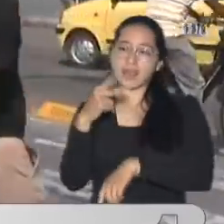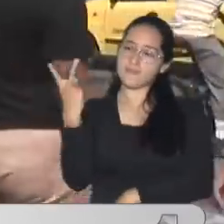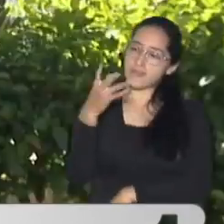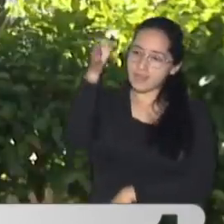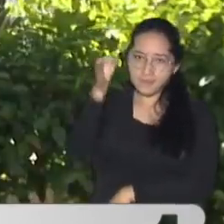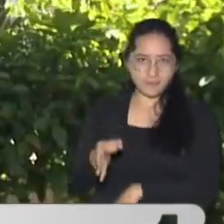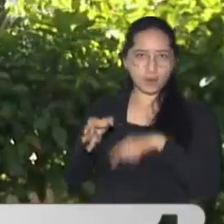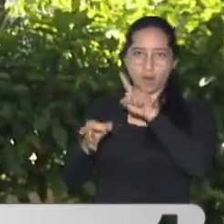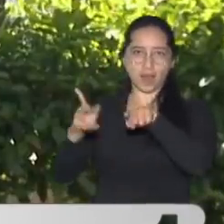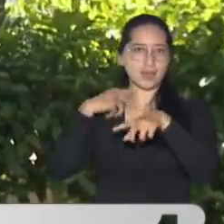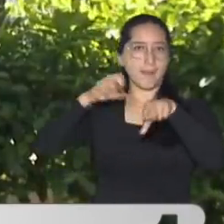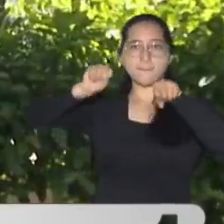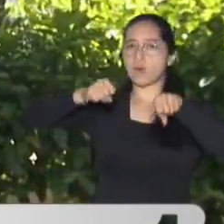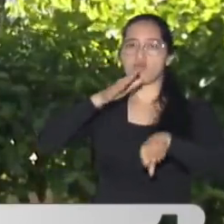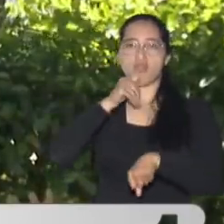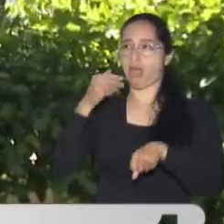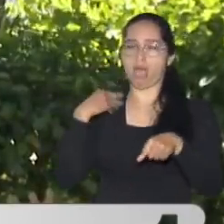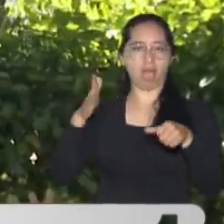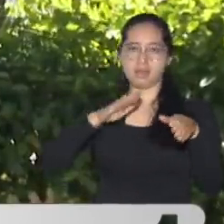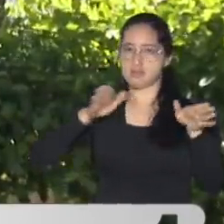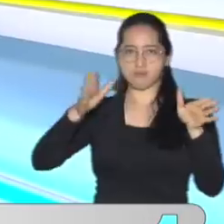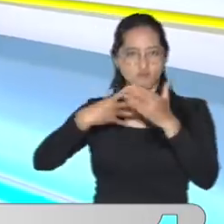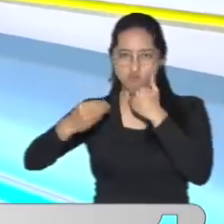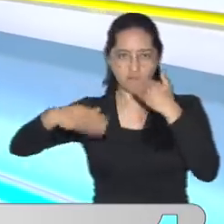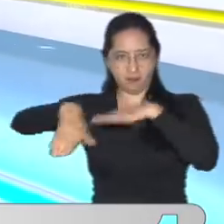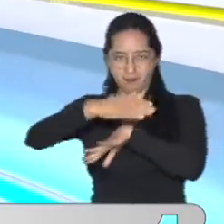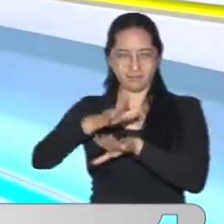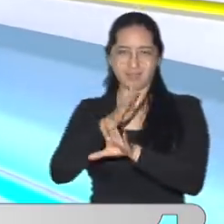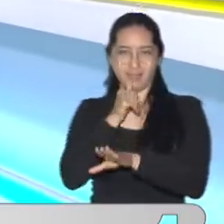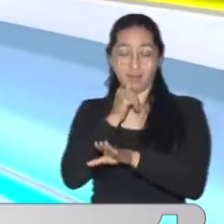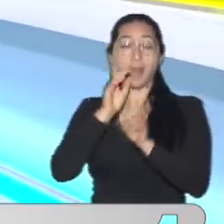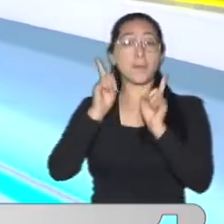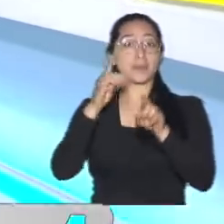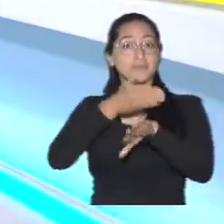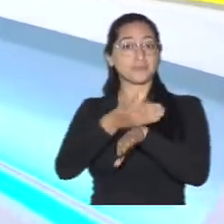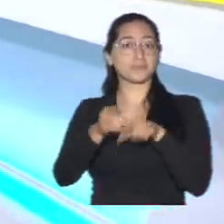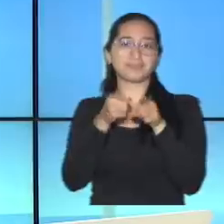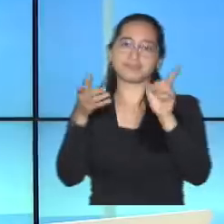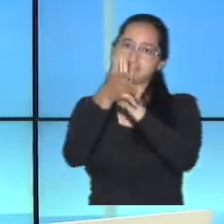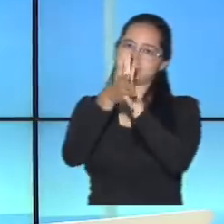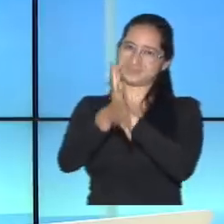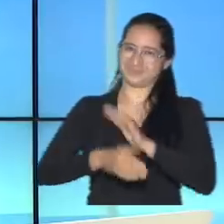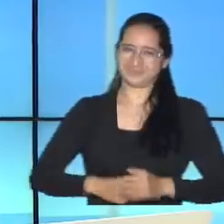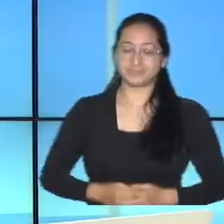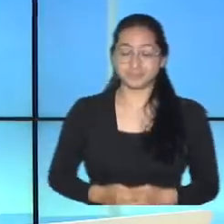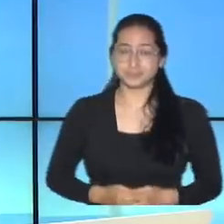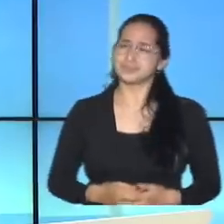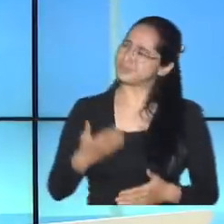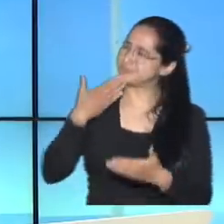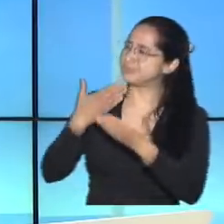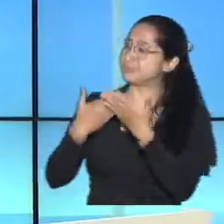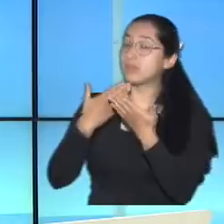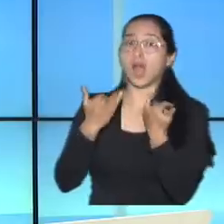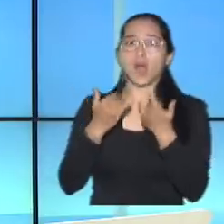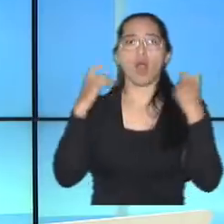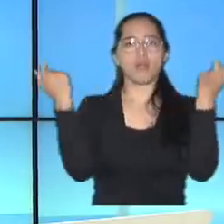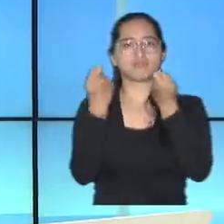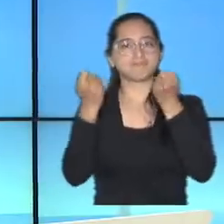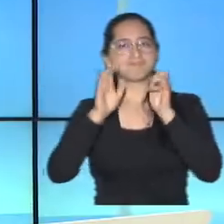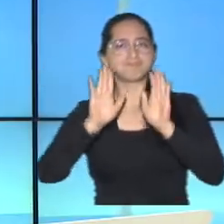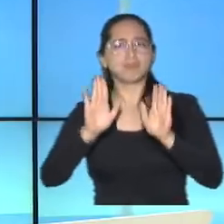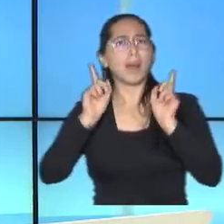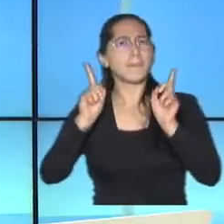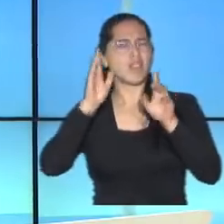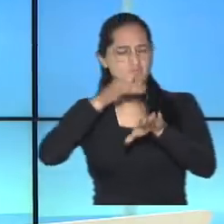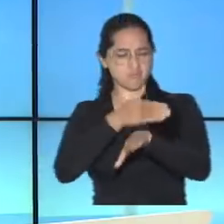toda la información desde Cartagena. Más adelante tendremos ampliación de esta noticia. Así es, Tatiana. Gracias. Es momento de hacer una pequeña pausa, pero cuando